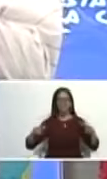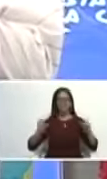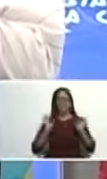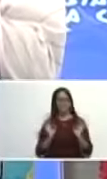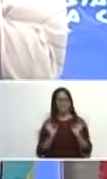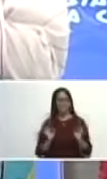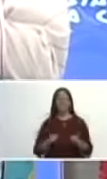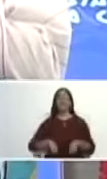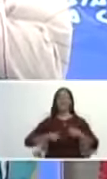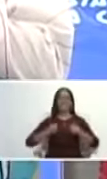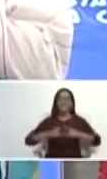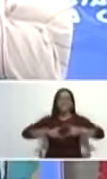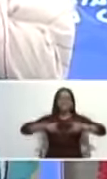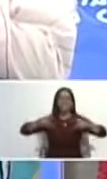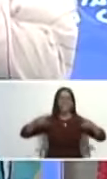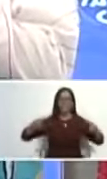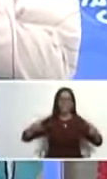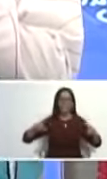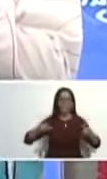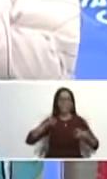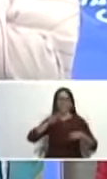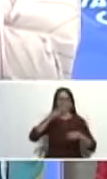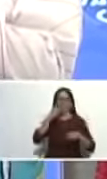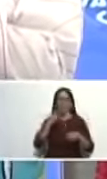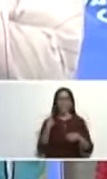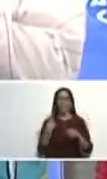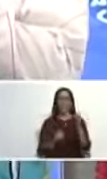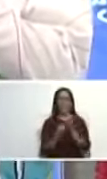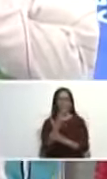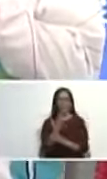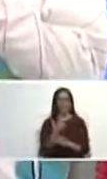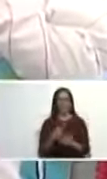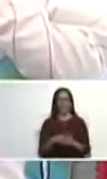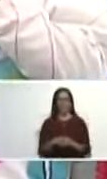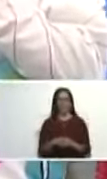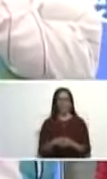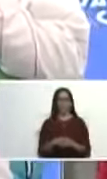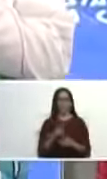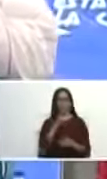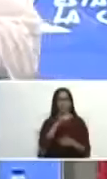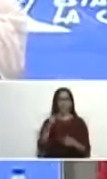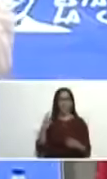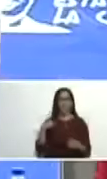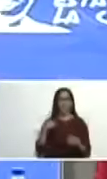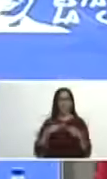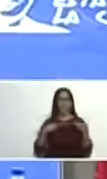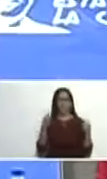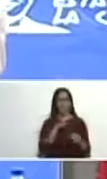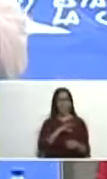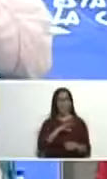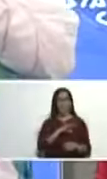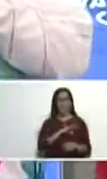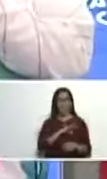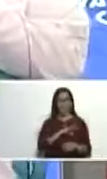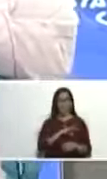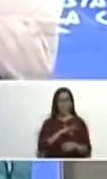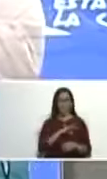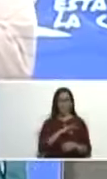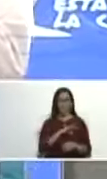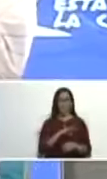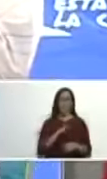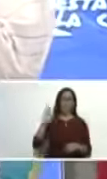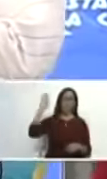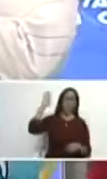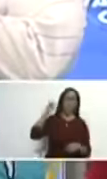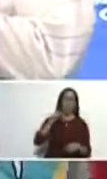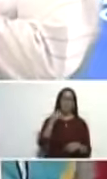la más grande movilización que jamás se había visto un primero de mayo. ¿Ustedes tienen redes sociales? Levanten la